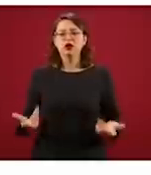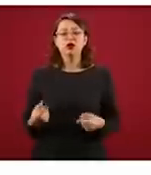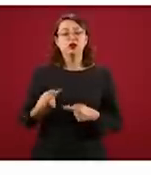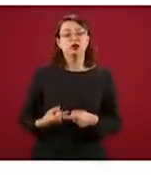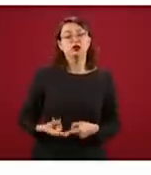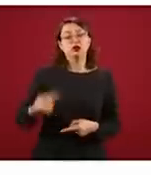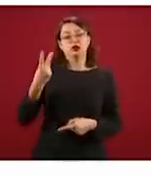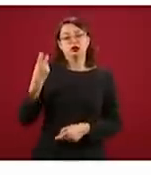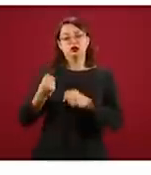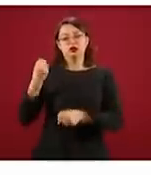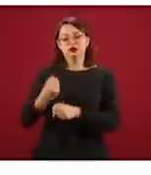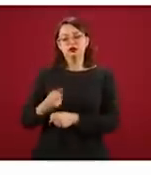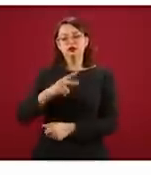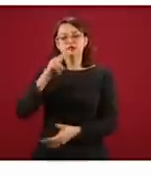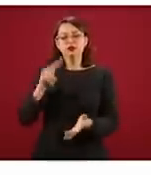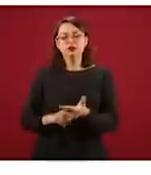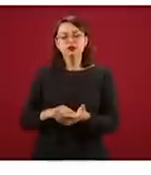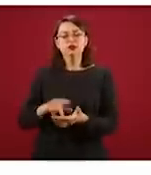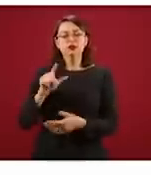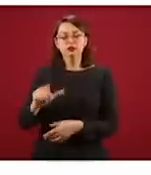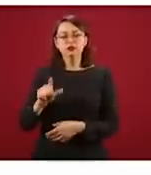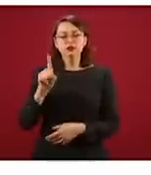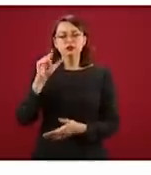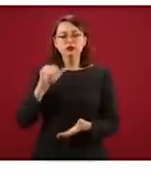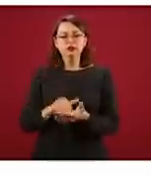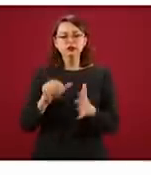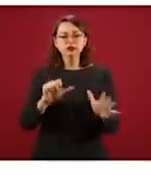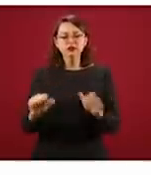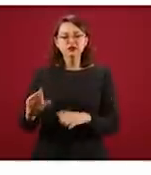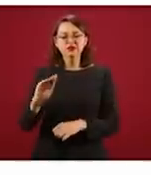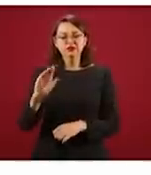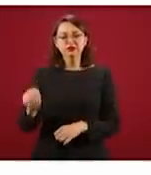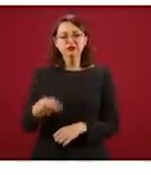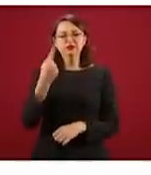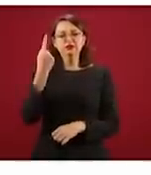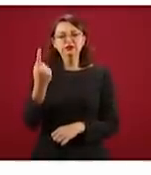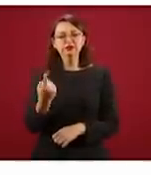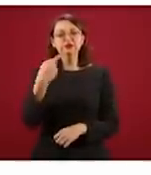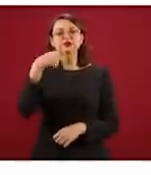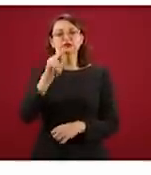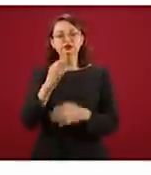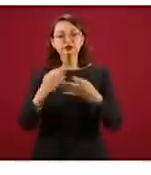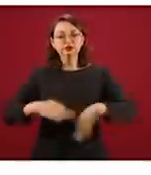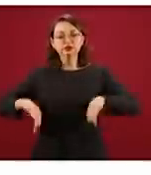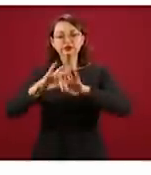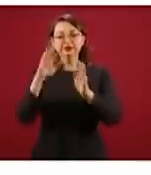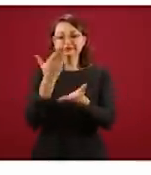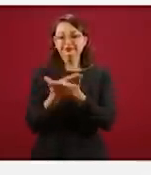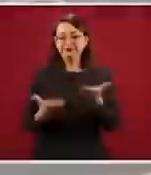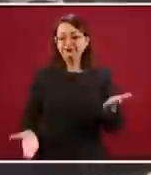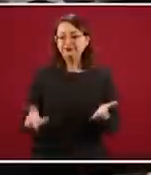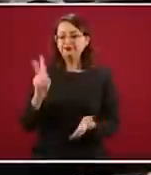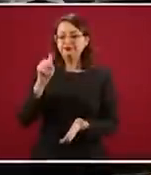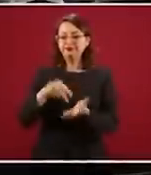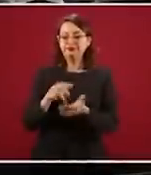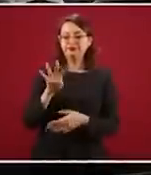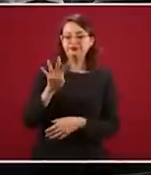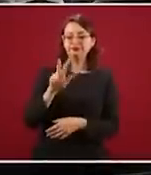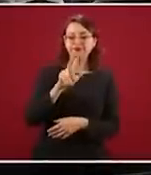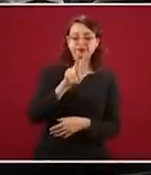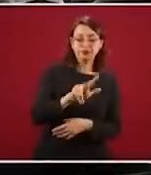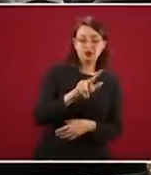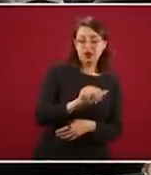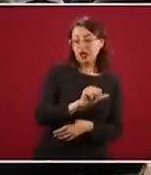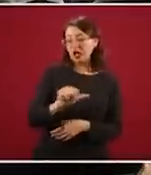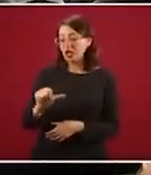2017, de 1.691. Pero aquí lo que hay que destacar es la baja importante del 2018 al